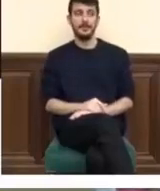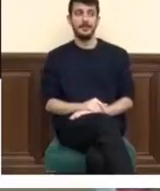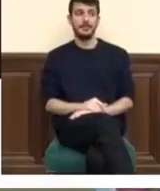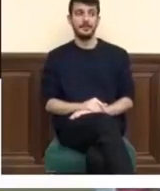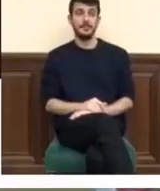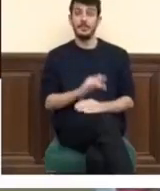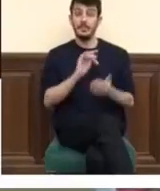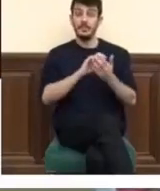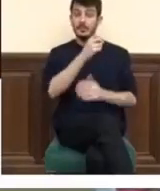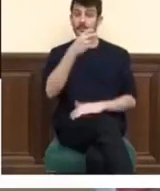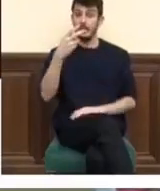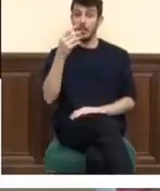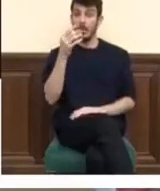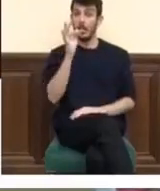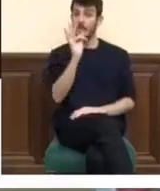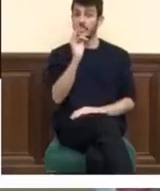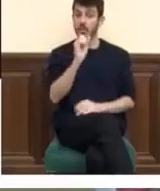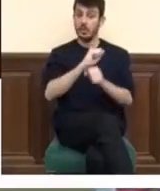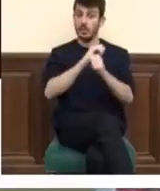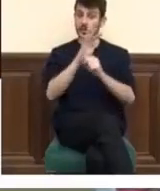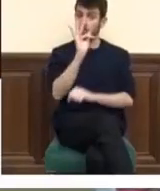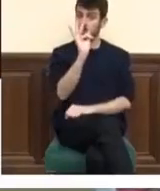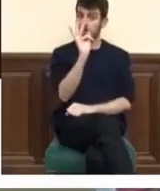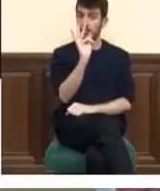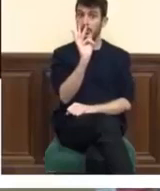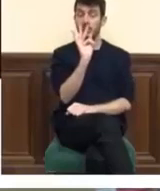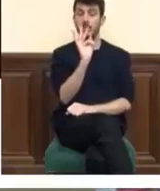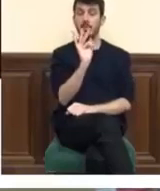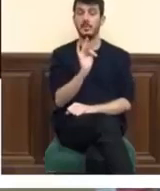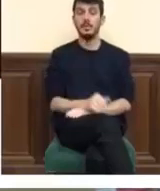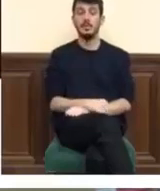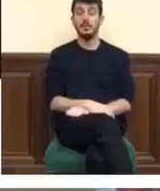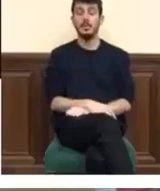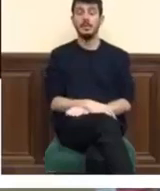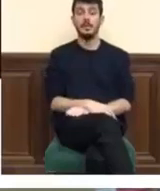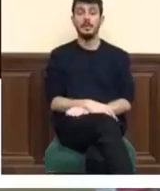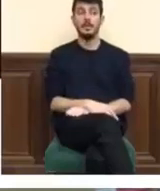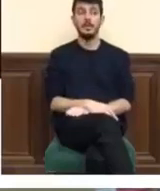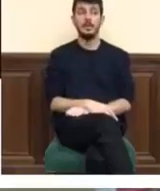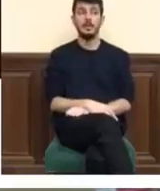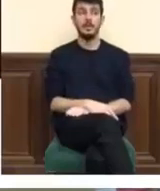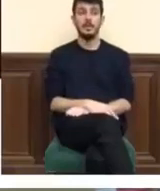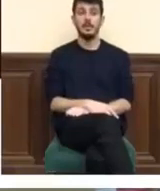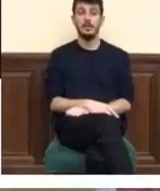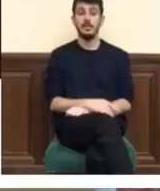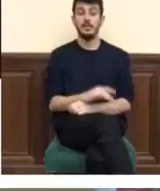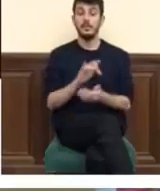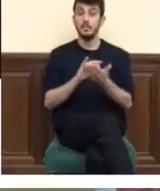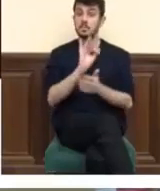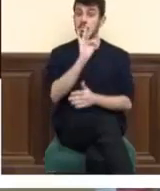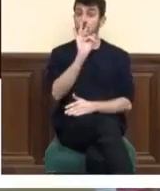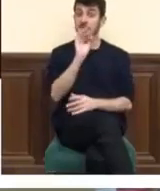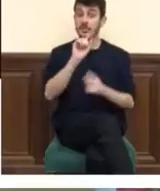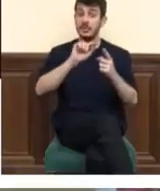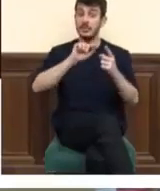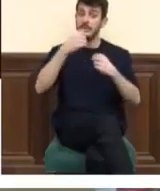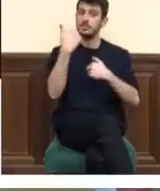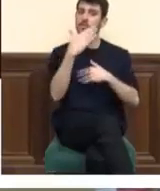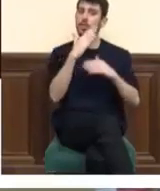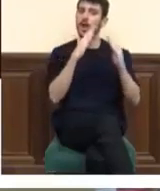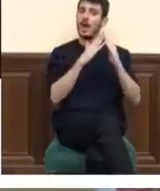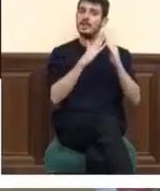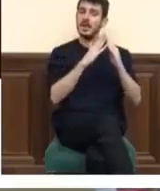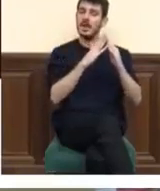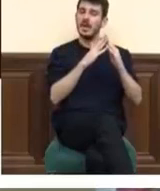Quede positivo en COVID, quede positivo en COVID. Y que tenga que estar en su casa, enferma, no